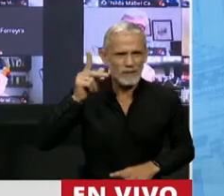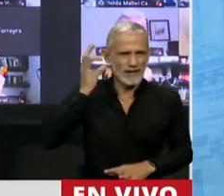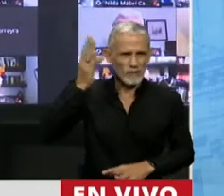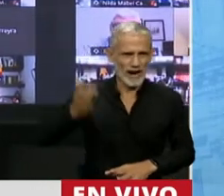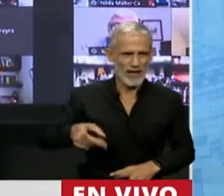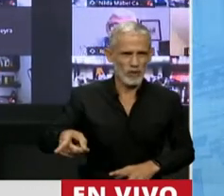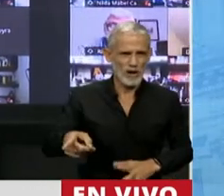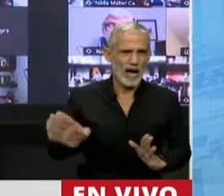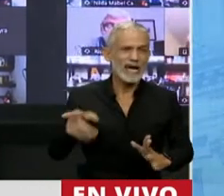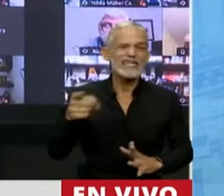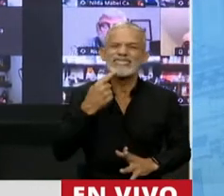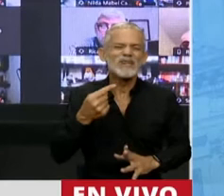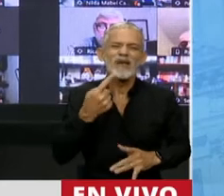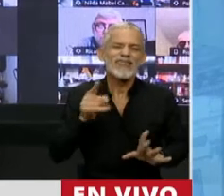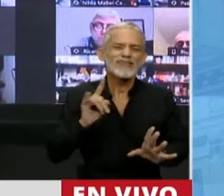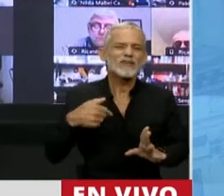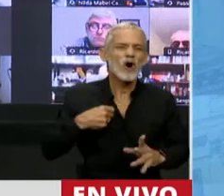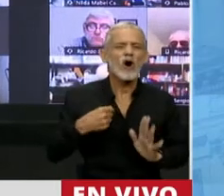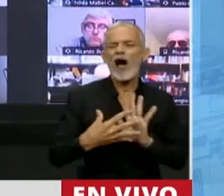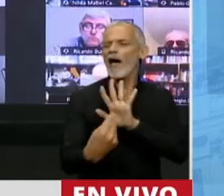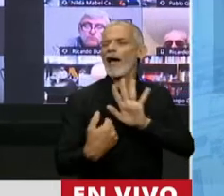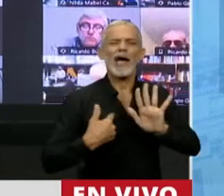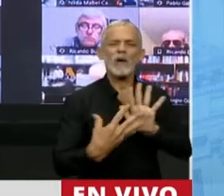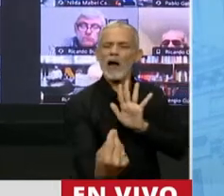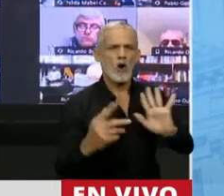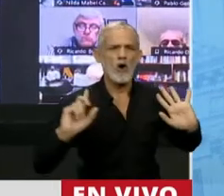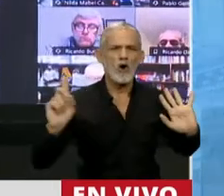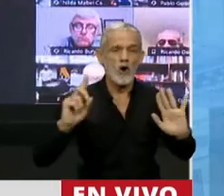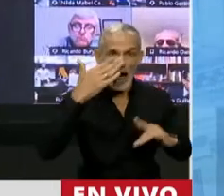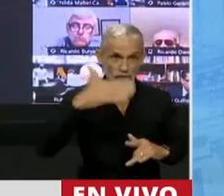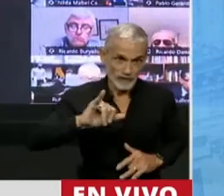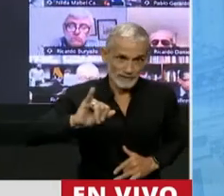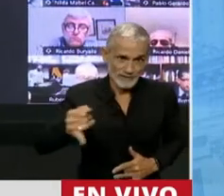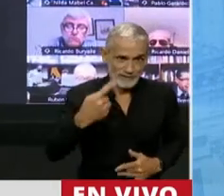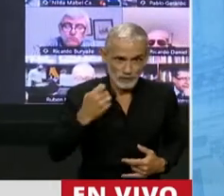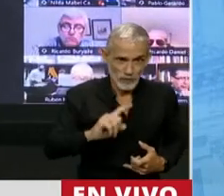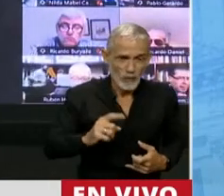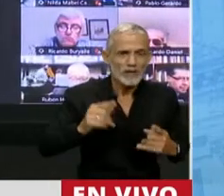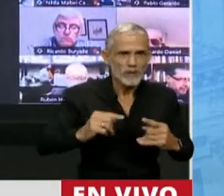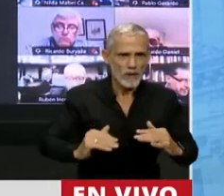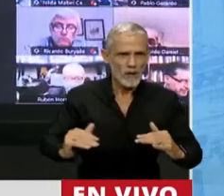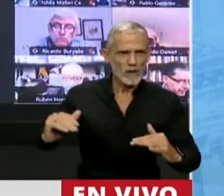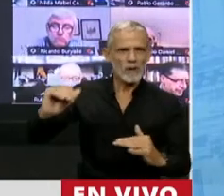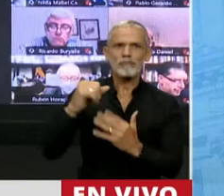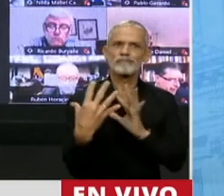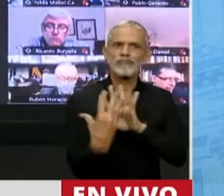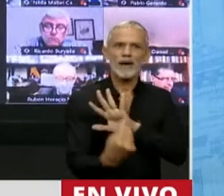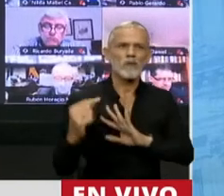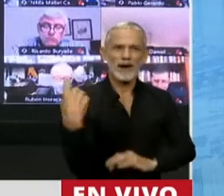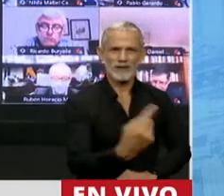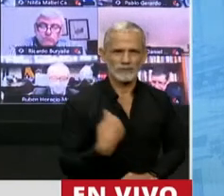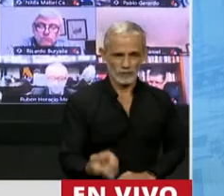Él siempre decía que no quería ser ejemplo, lo terminó siendo sin darse cuenta. Diego es un